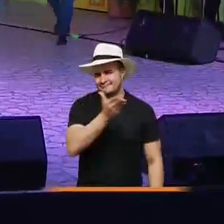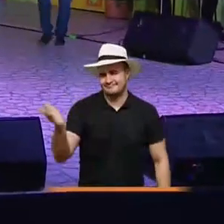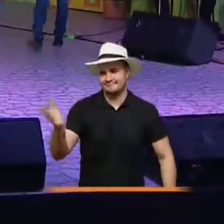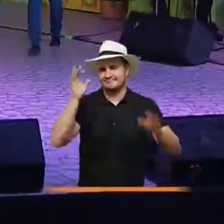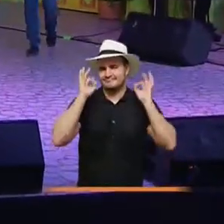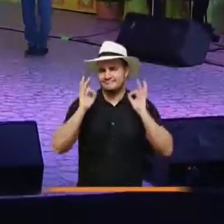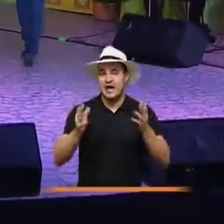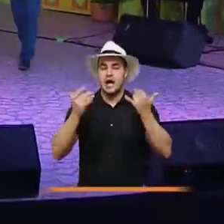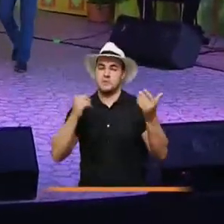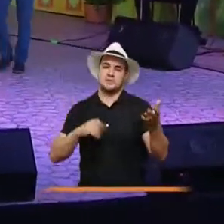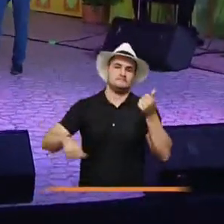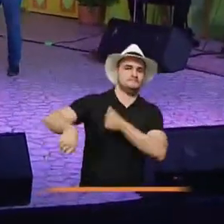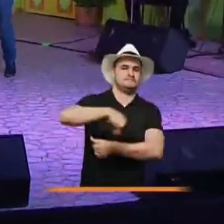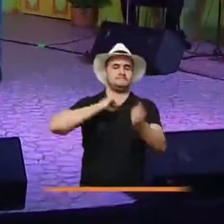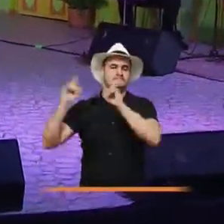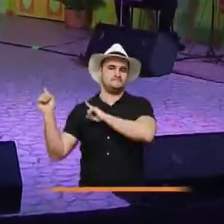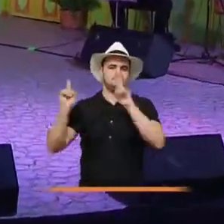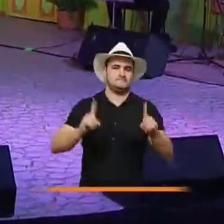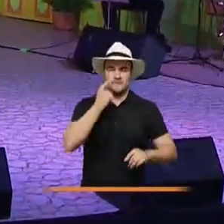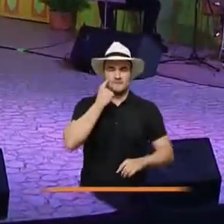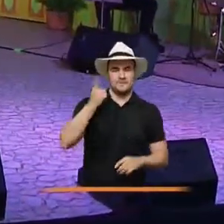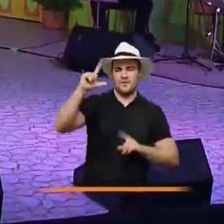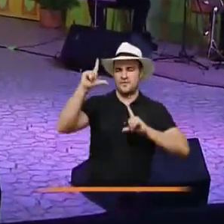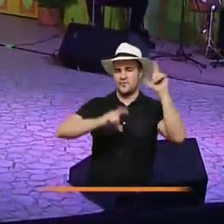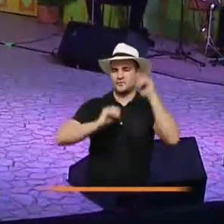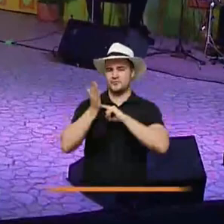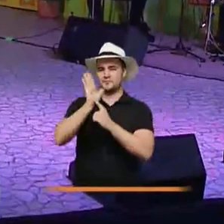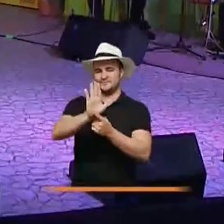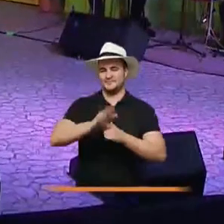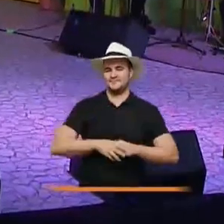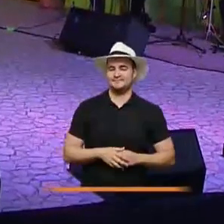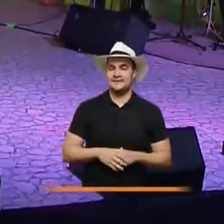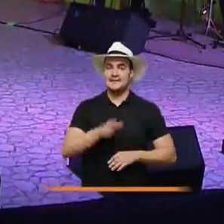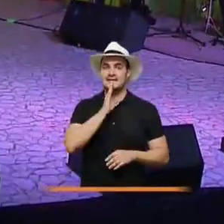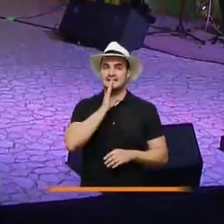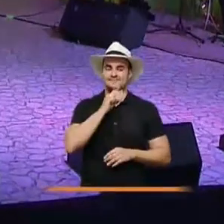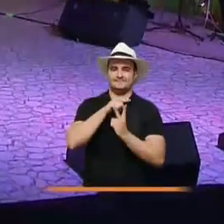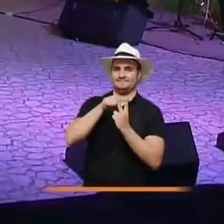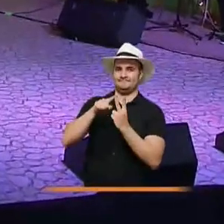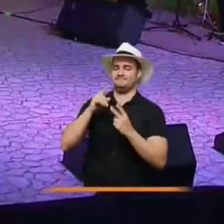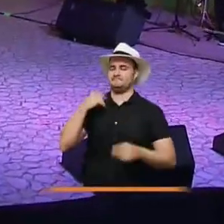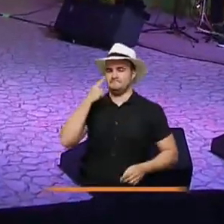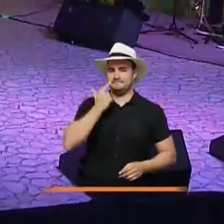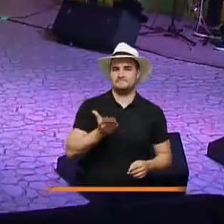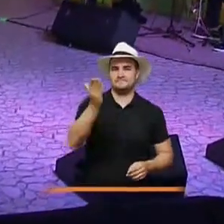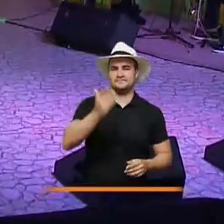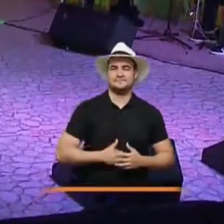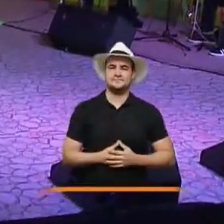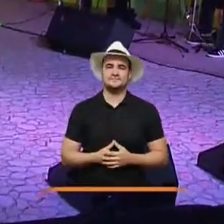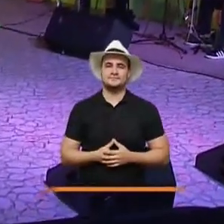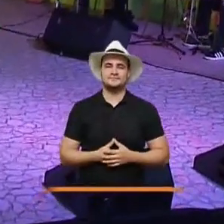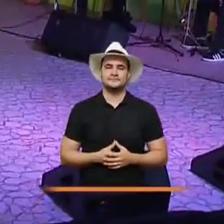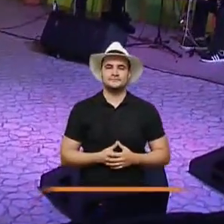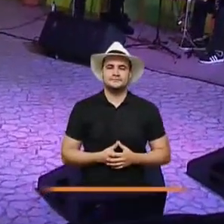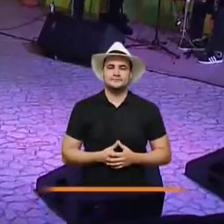es el turno entonces con la imagen no aparecer en sus pantallas para gallinazo guacuco ahí